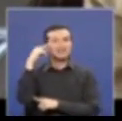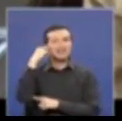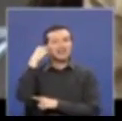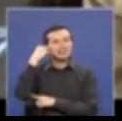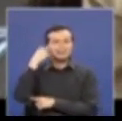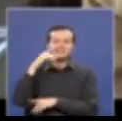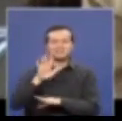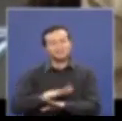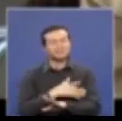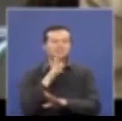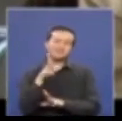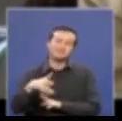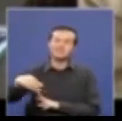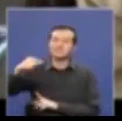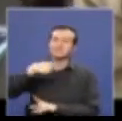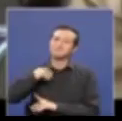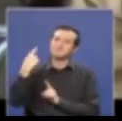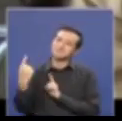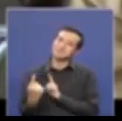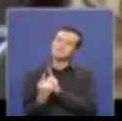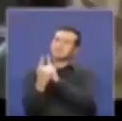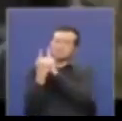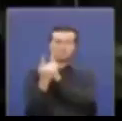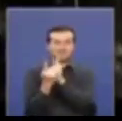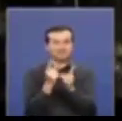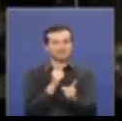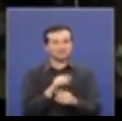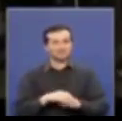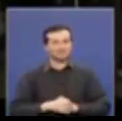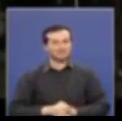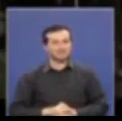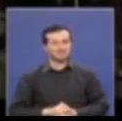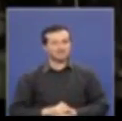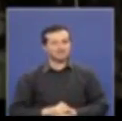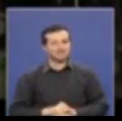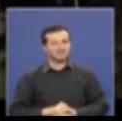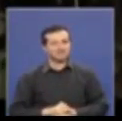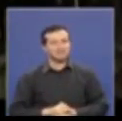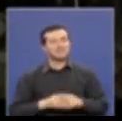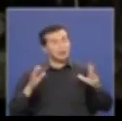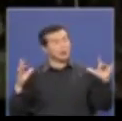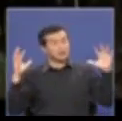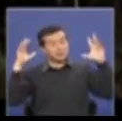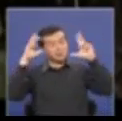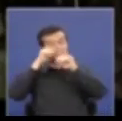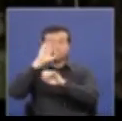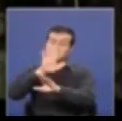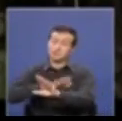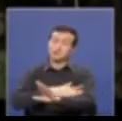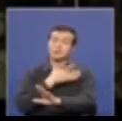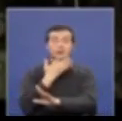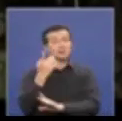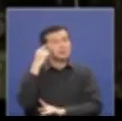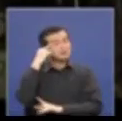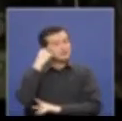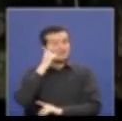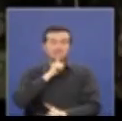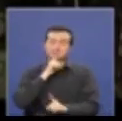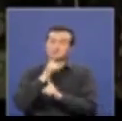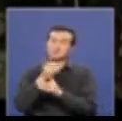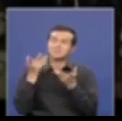yo andaba perdido, nos encontramos los dos. Era de noche y la